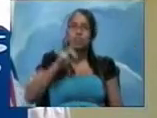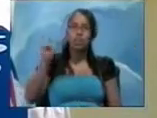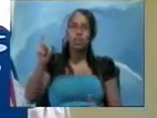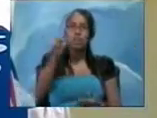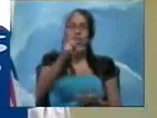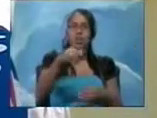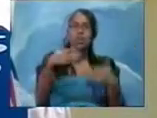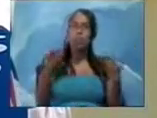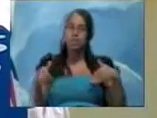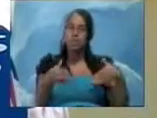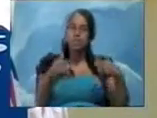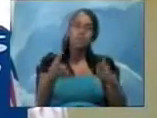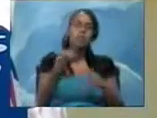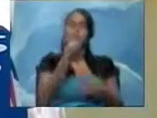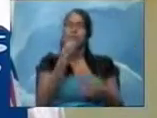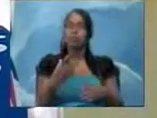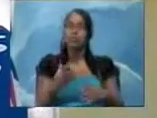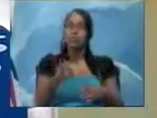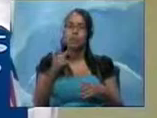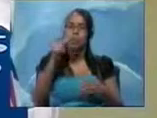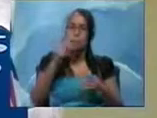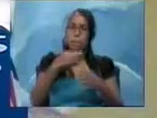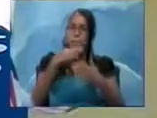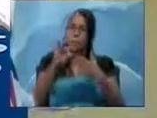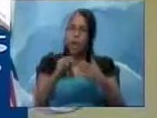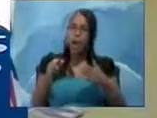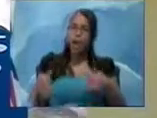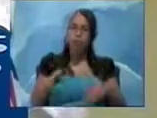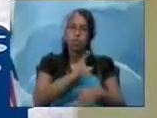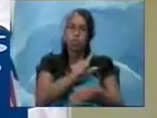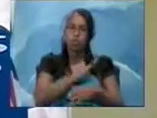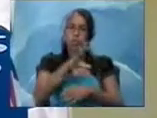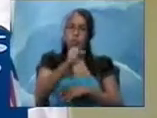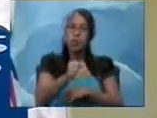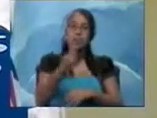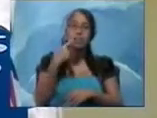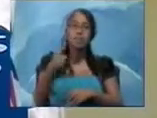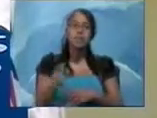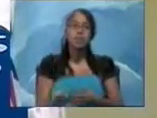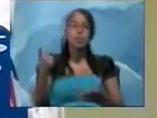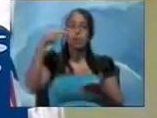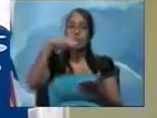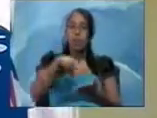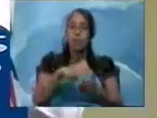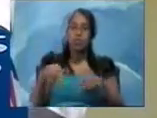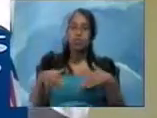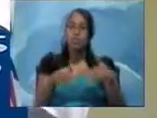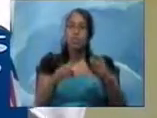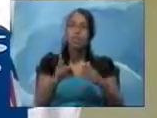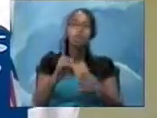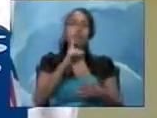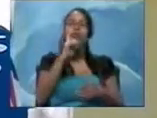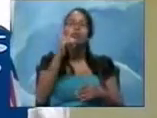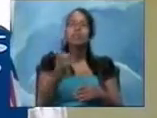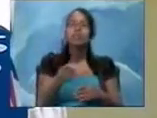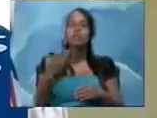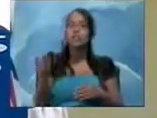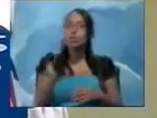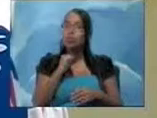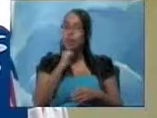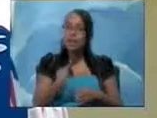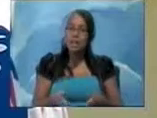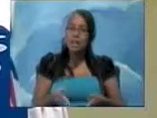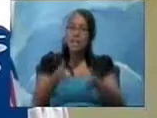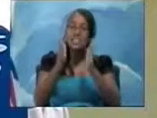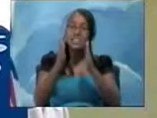es el camino correcto y él dice paraos en los caminos y pregun Cuál es la senda